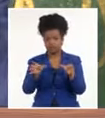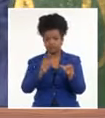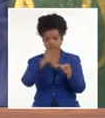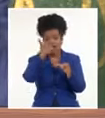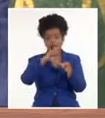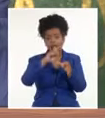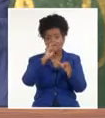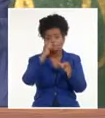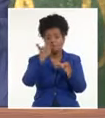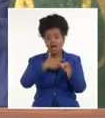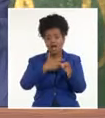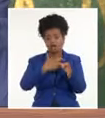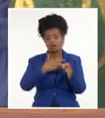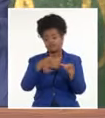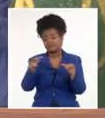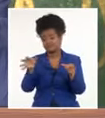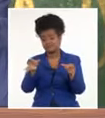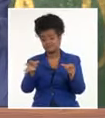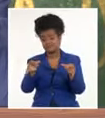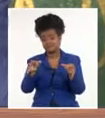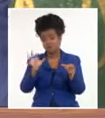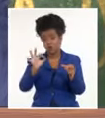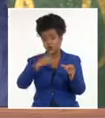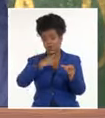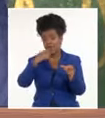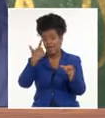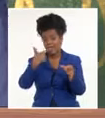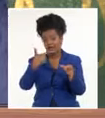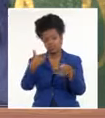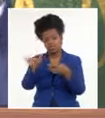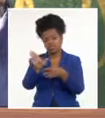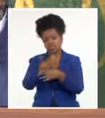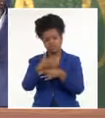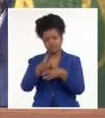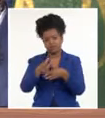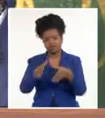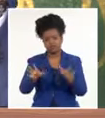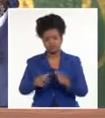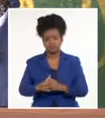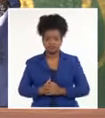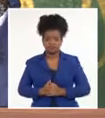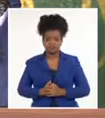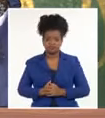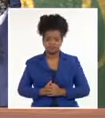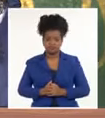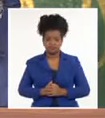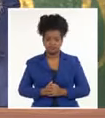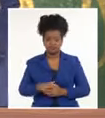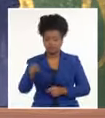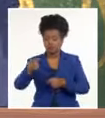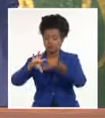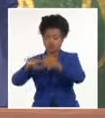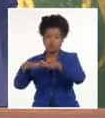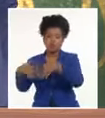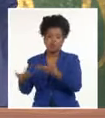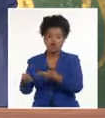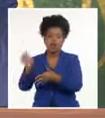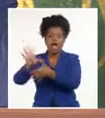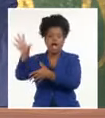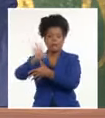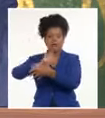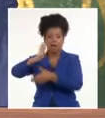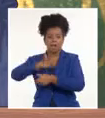y lo que representa el ALBA. Ellos están para aplicar la doctrina Monroe. La doctrina Monroe es esa de América para los americanos,